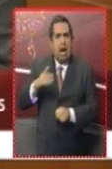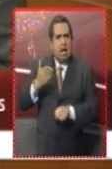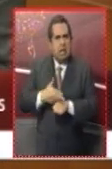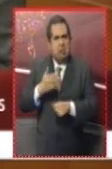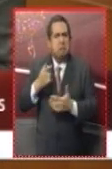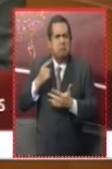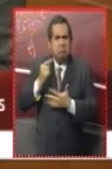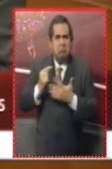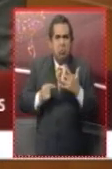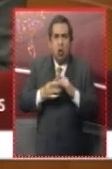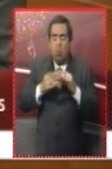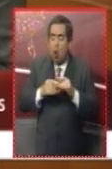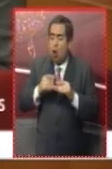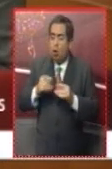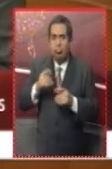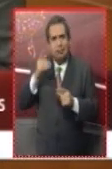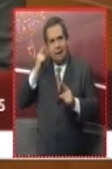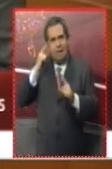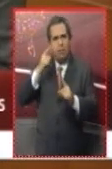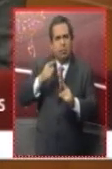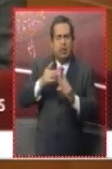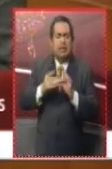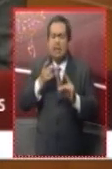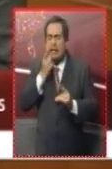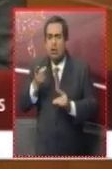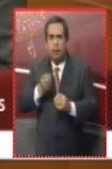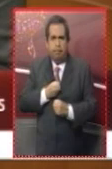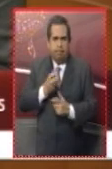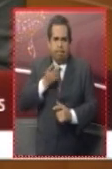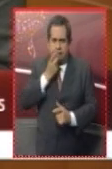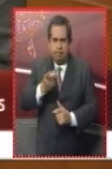los retos que tiene la Suprema Corte, expresó lo siguiente.